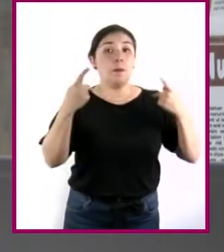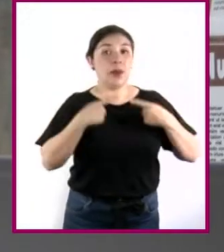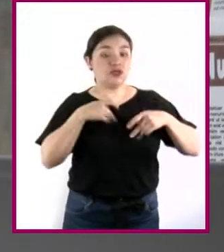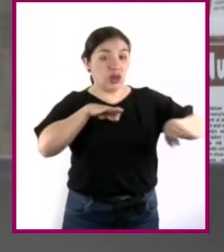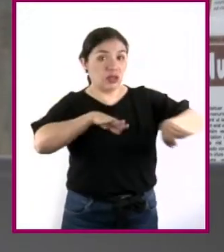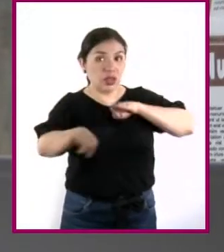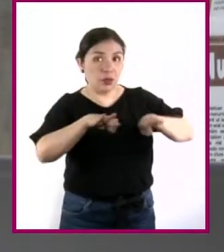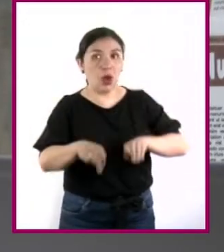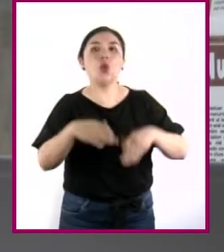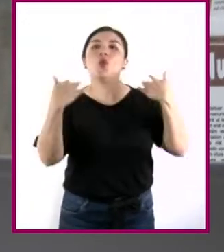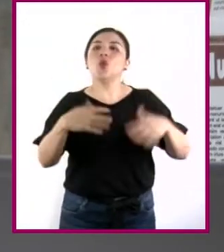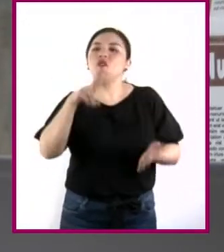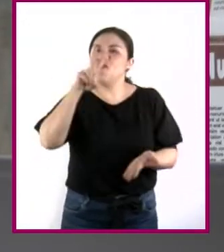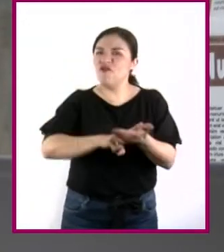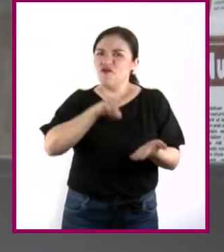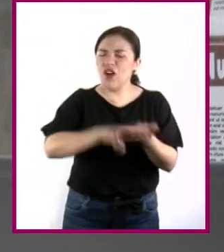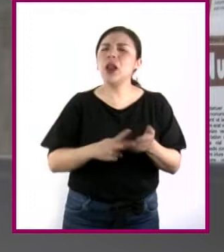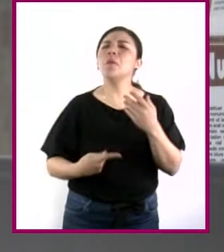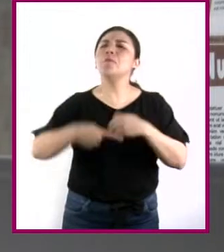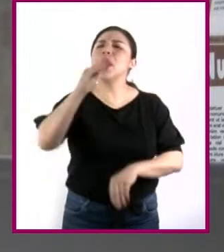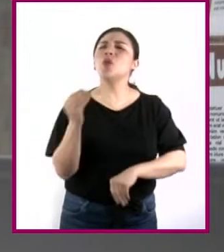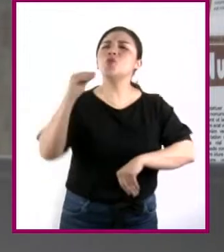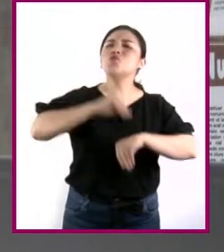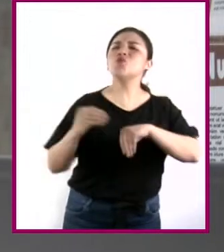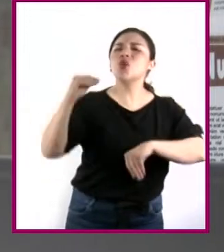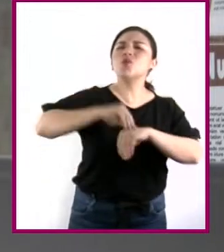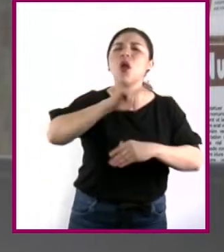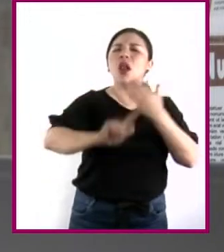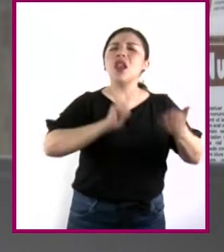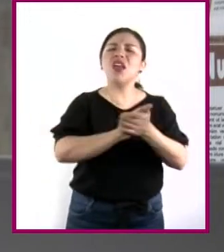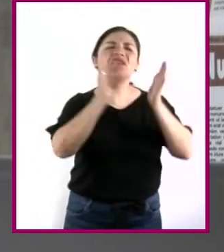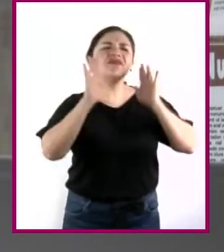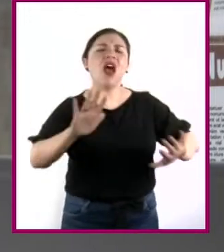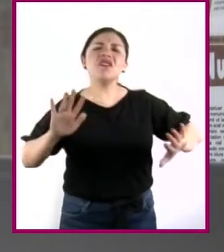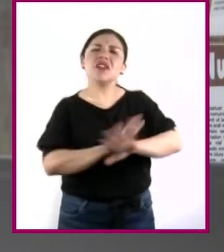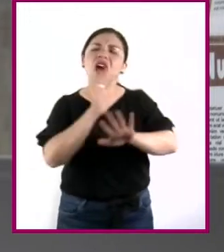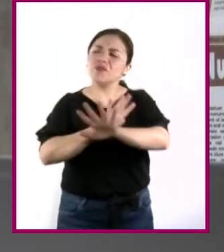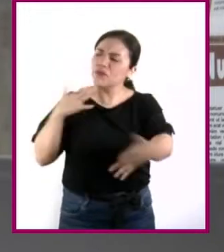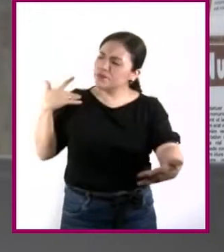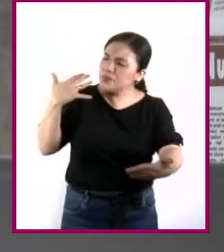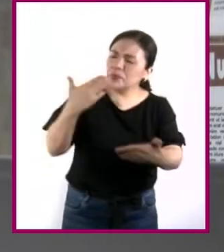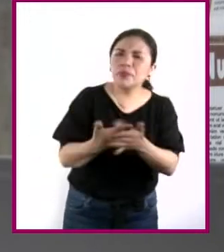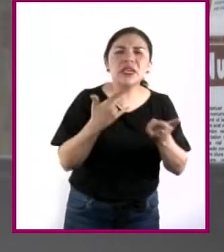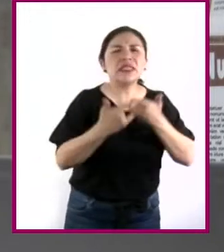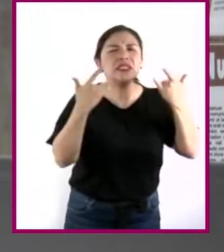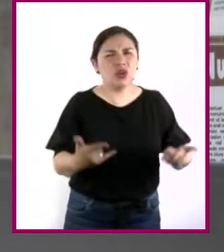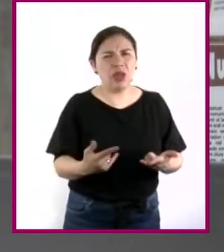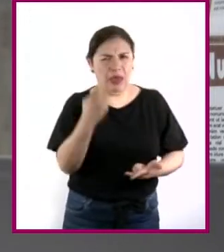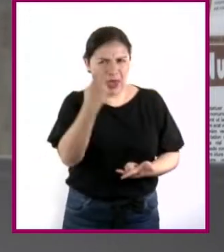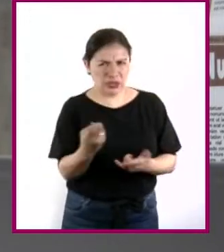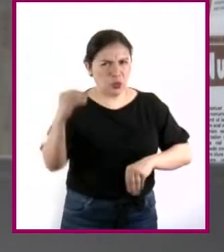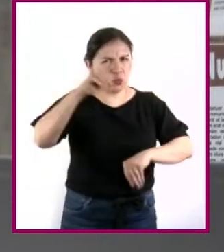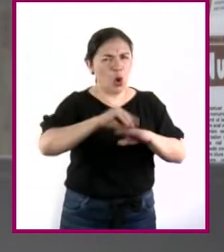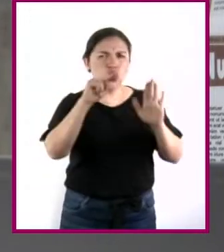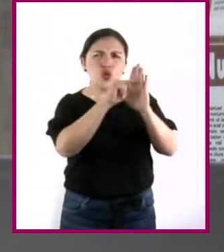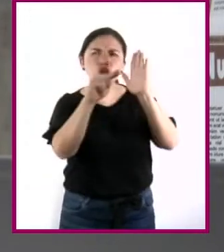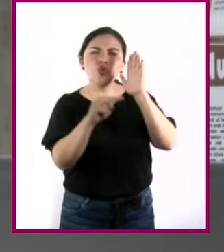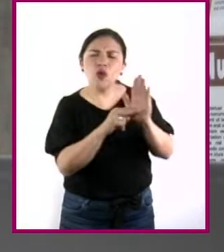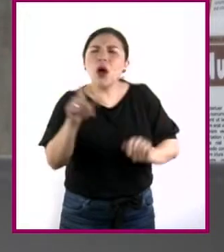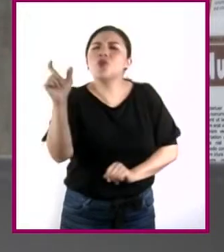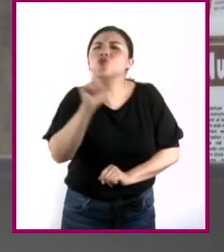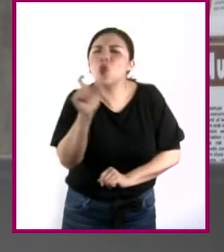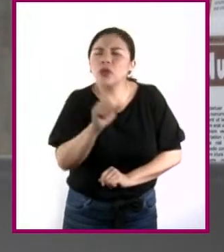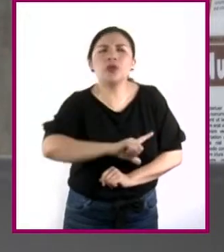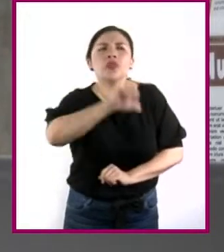social, pero se crearon leyes que también se han modificado a lo largo de la historia. ¿Desde cuándo esta previsión se incluyó en la normativa y cómo se